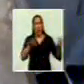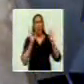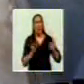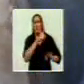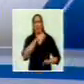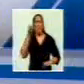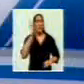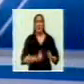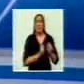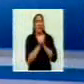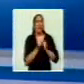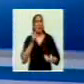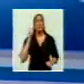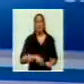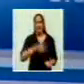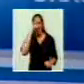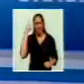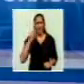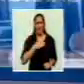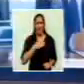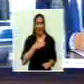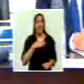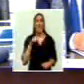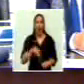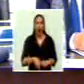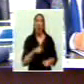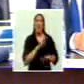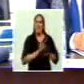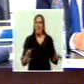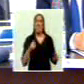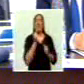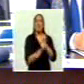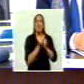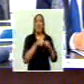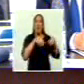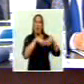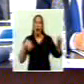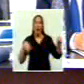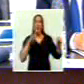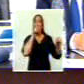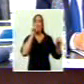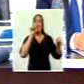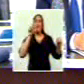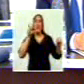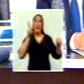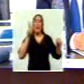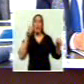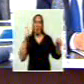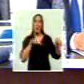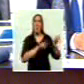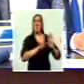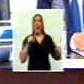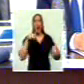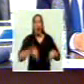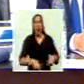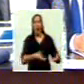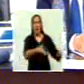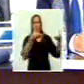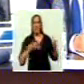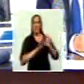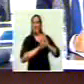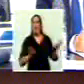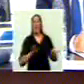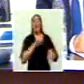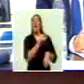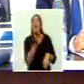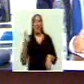estamos produciendo vagones, Tolva y hoy nos han entregado los 10 primeros vagones para granos argentinos